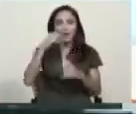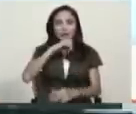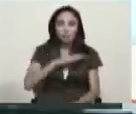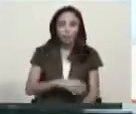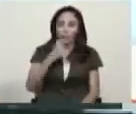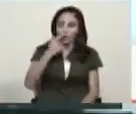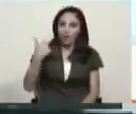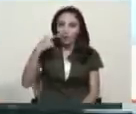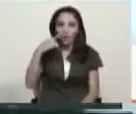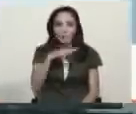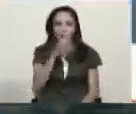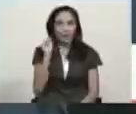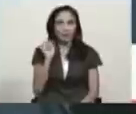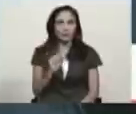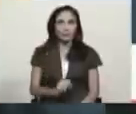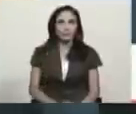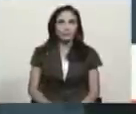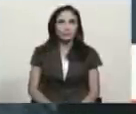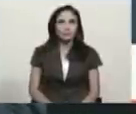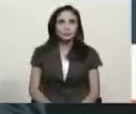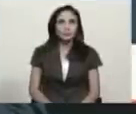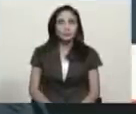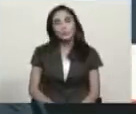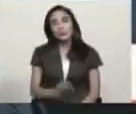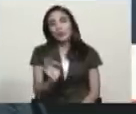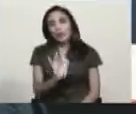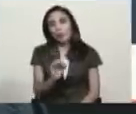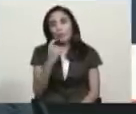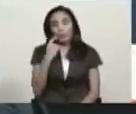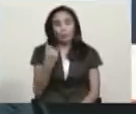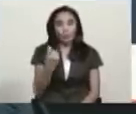Y si fuera poco o faltara algo,